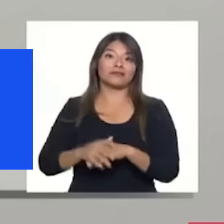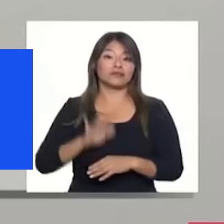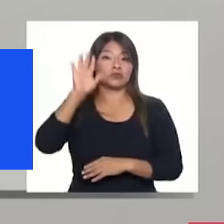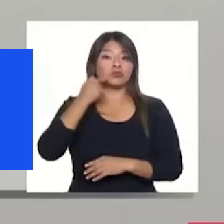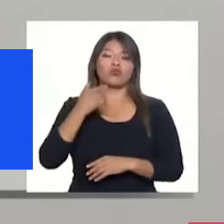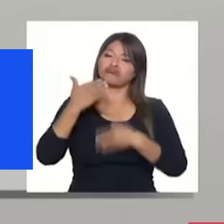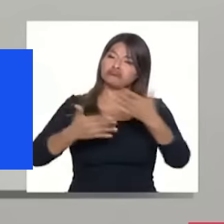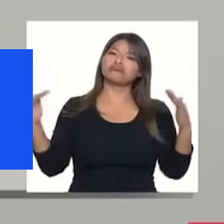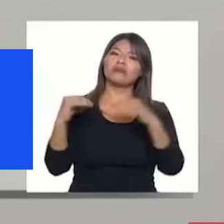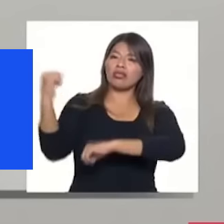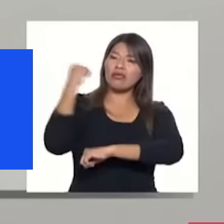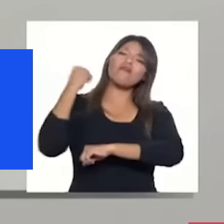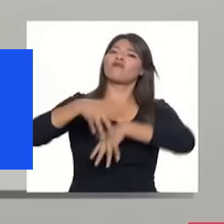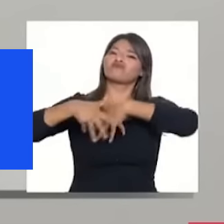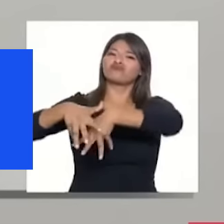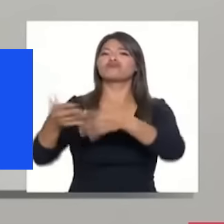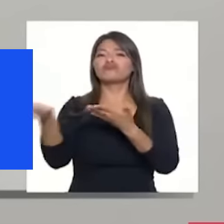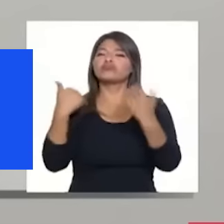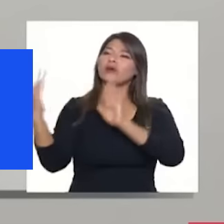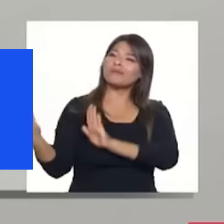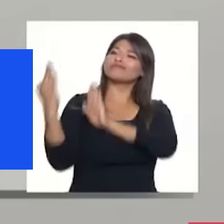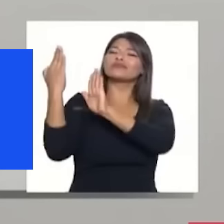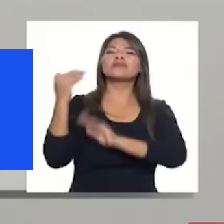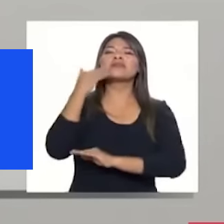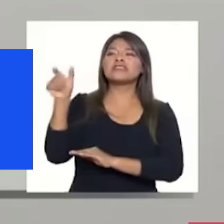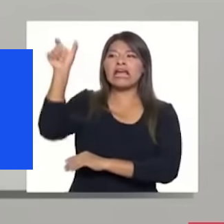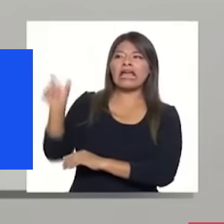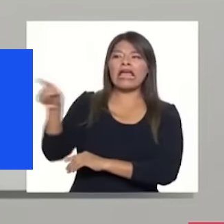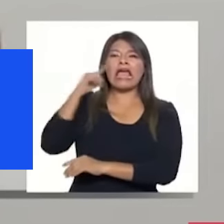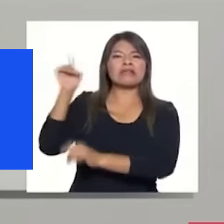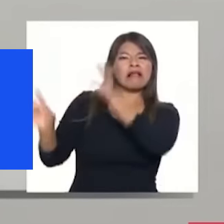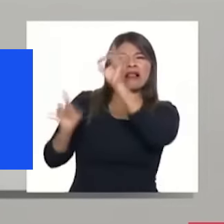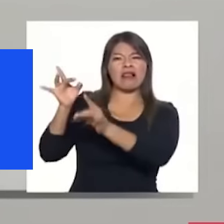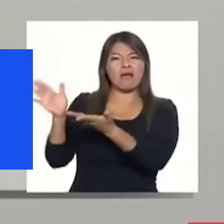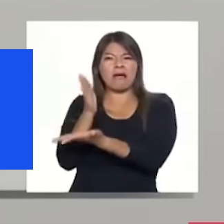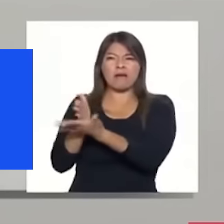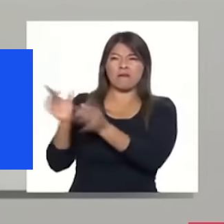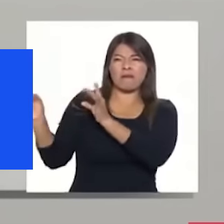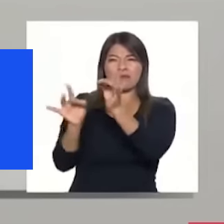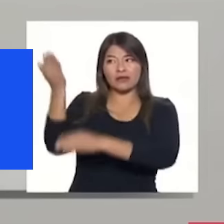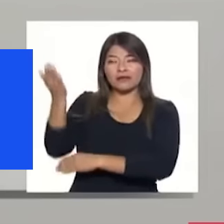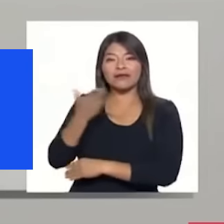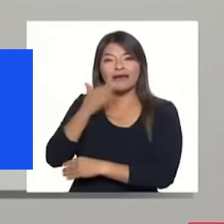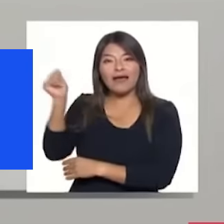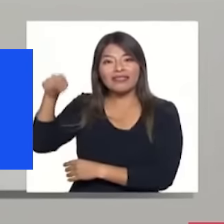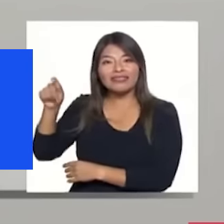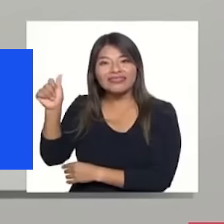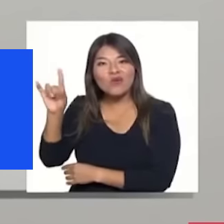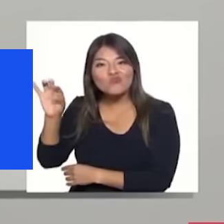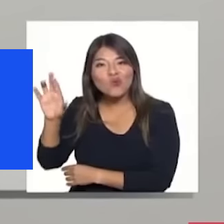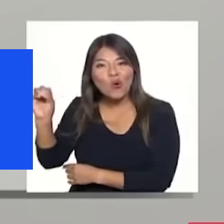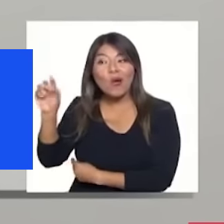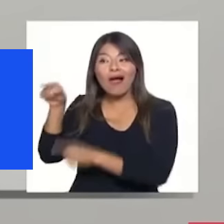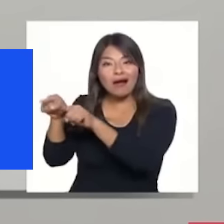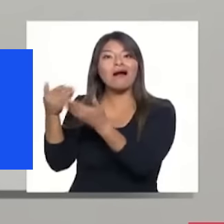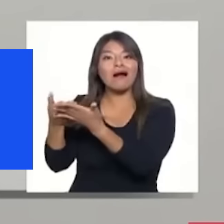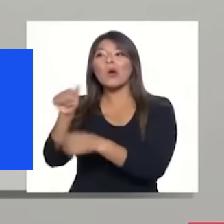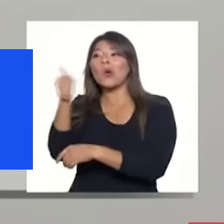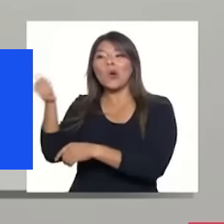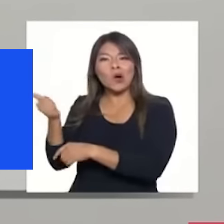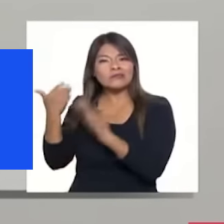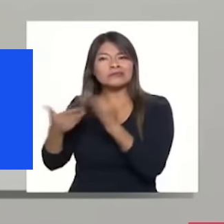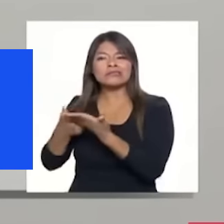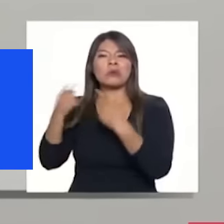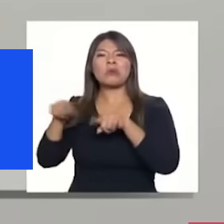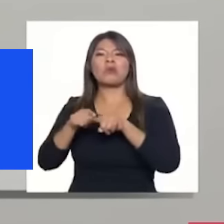las calles a defender la democracia y a enfrentar y a confrontar a ese fundamentalismo violentista que no debe regresar a la gobernanza del país y que requiere, y con esto concluyo,